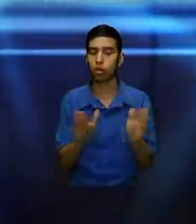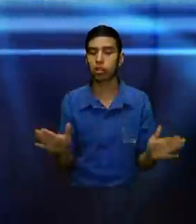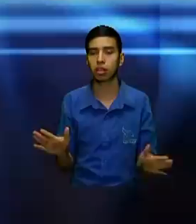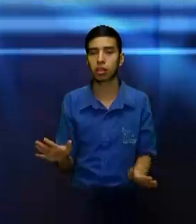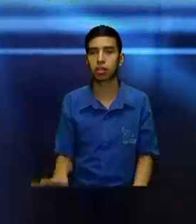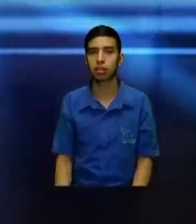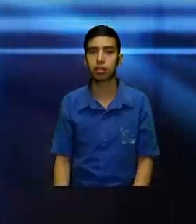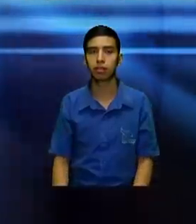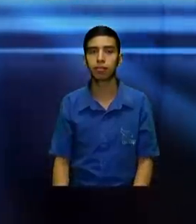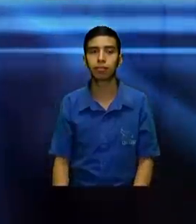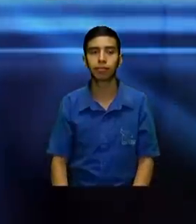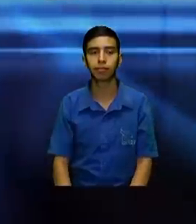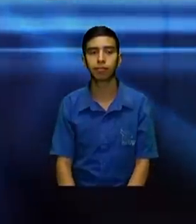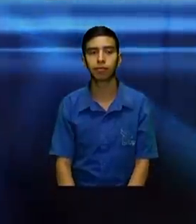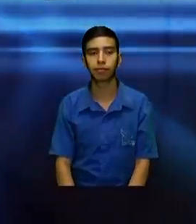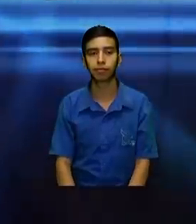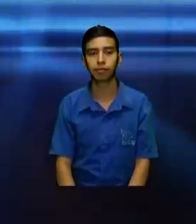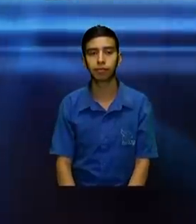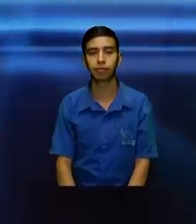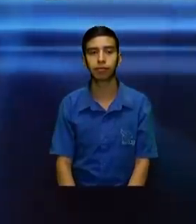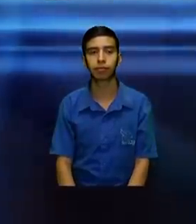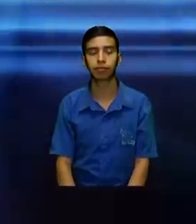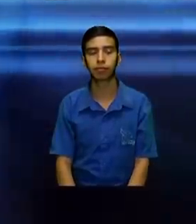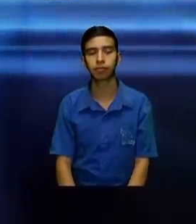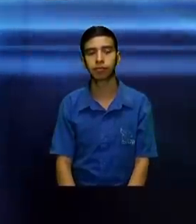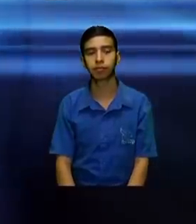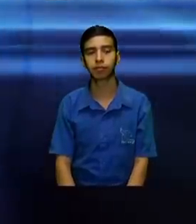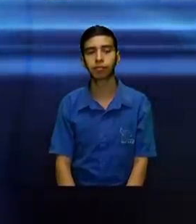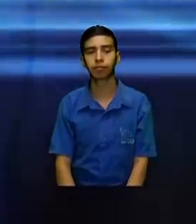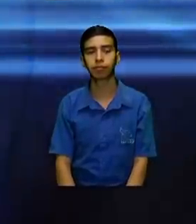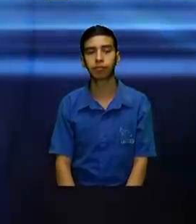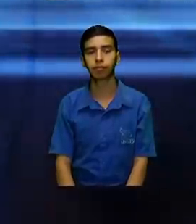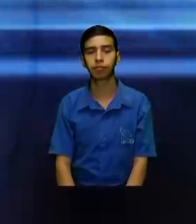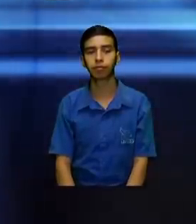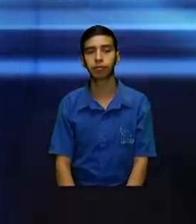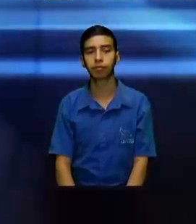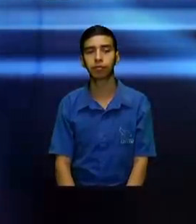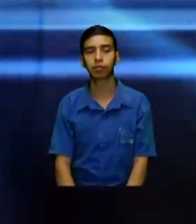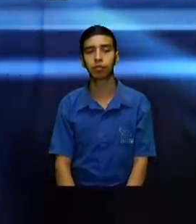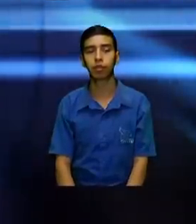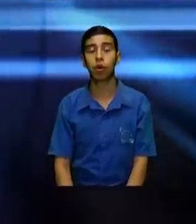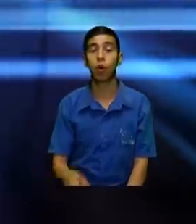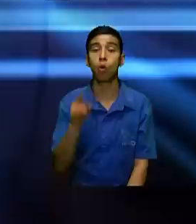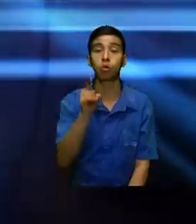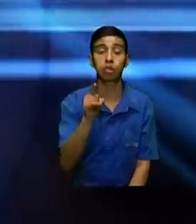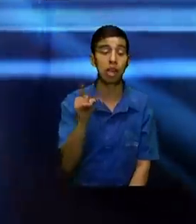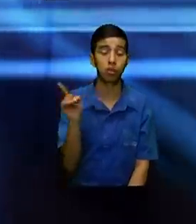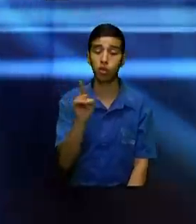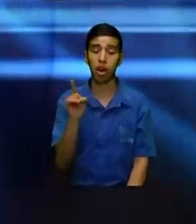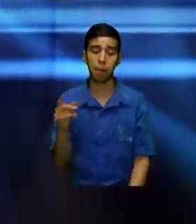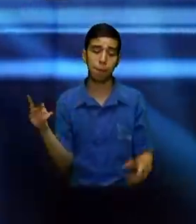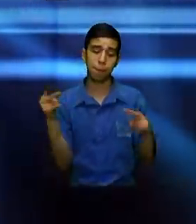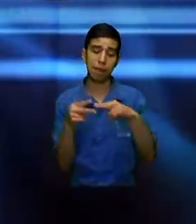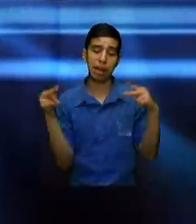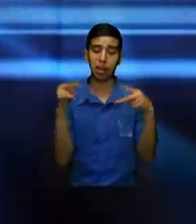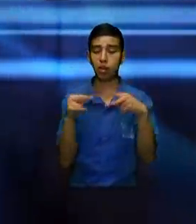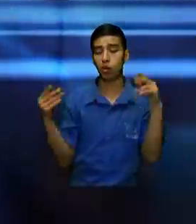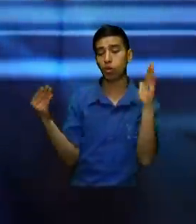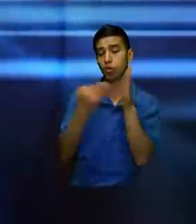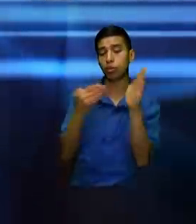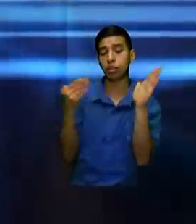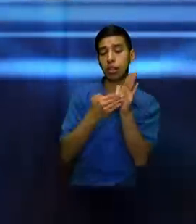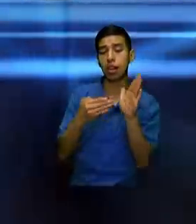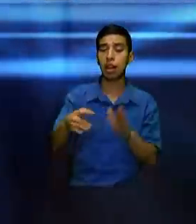Entonces eso no quiere decir hasta el punto de morir. Ahí lo que quiere decir es, ustedes no han peleado contra el pecado hasta el punto de la